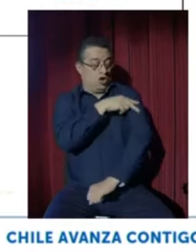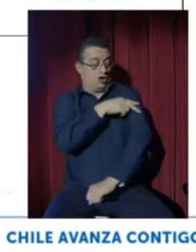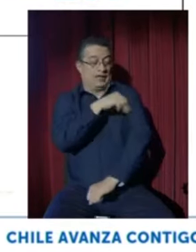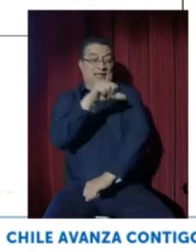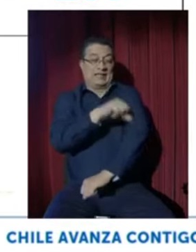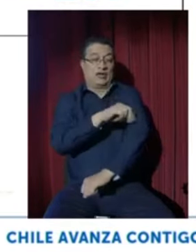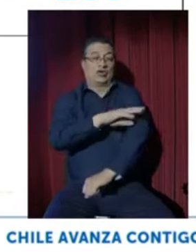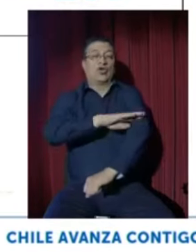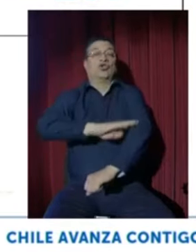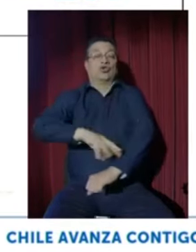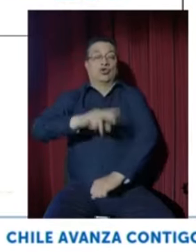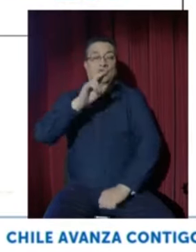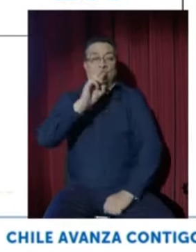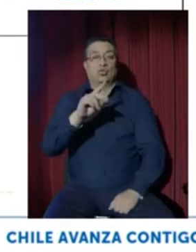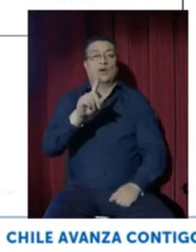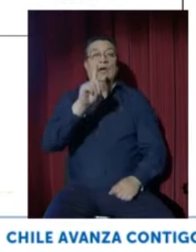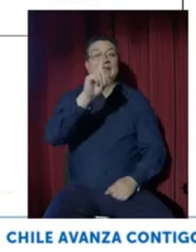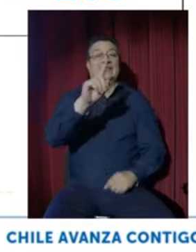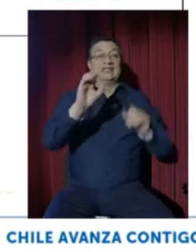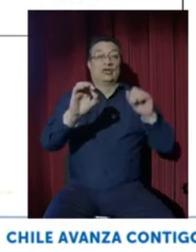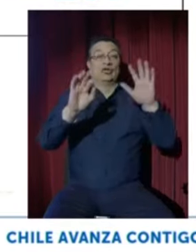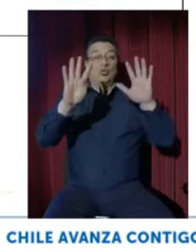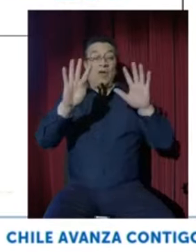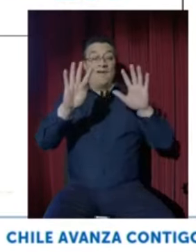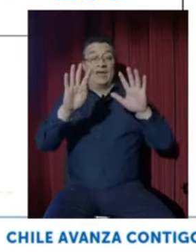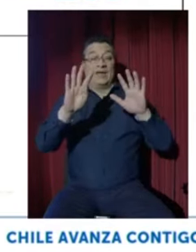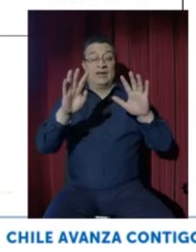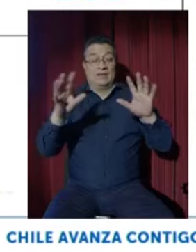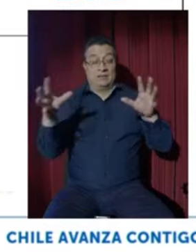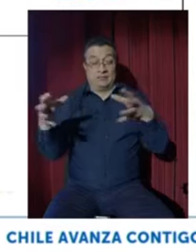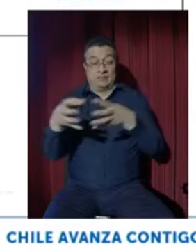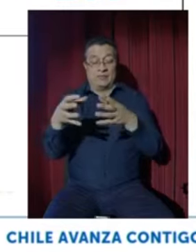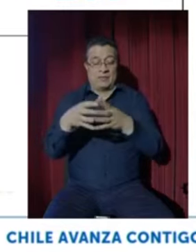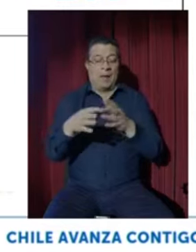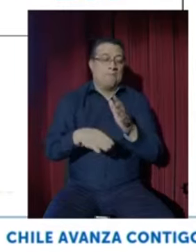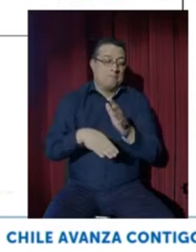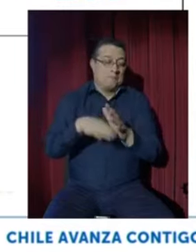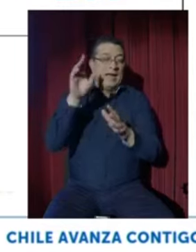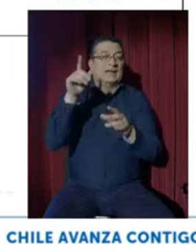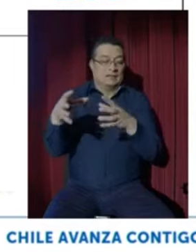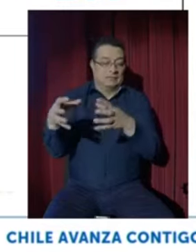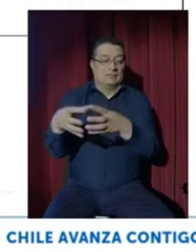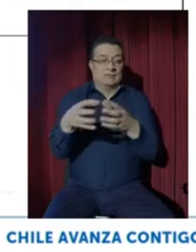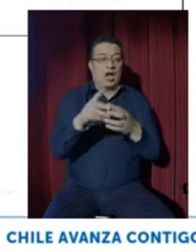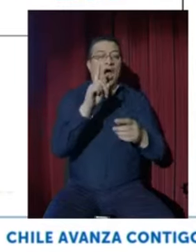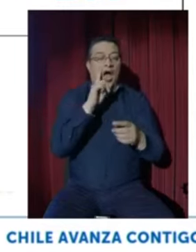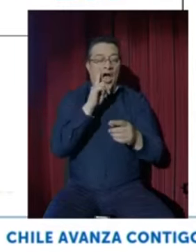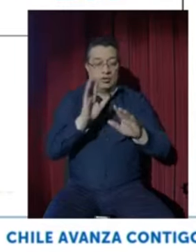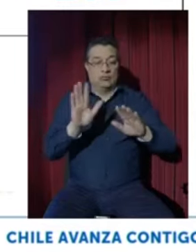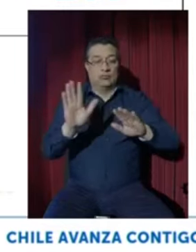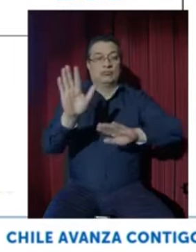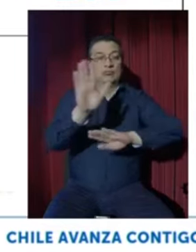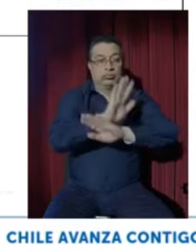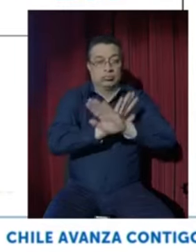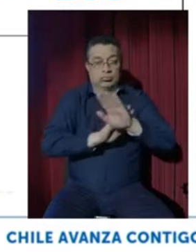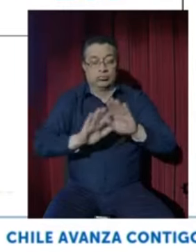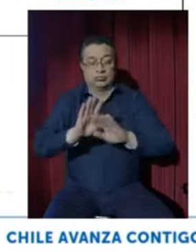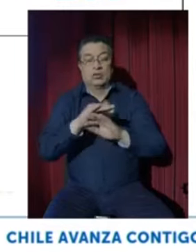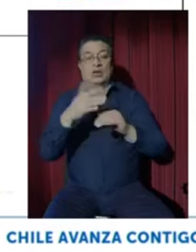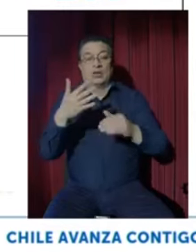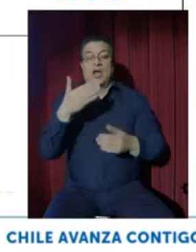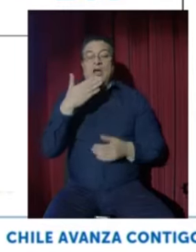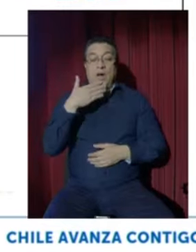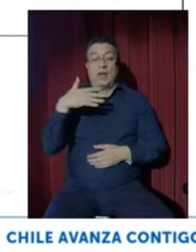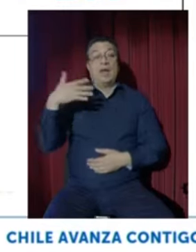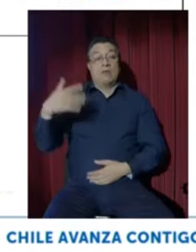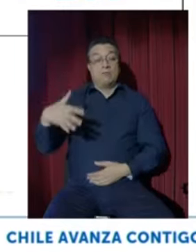con más de 109 unidades en los cuales eh Hay algún tipo de protección eh con una brecha importante